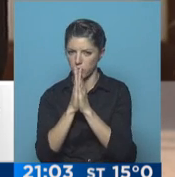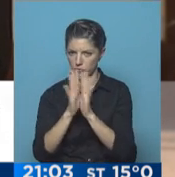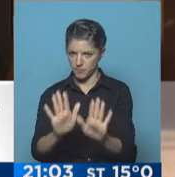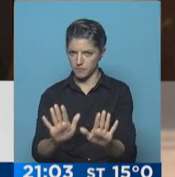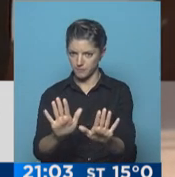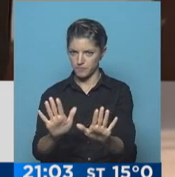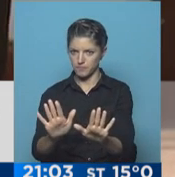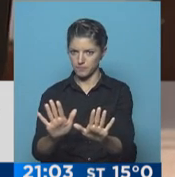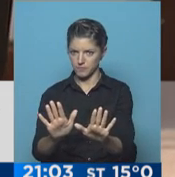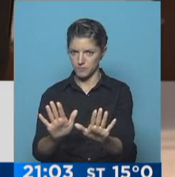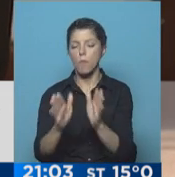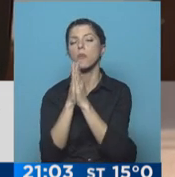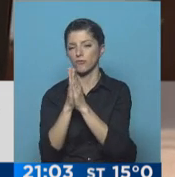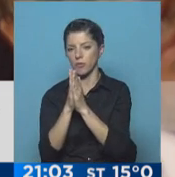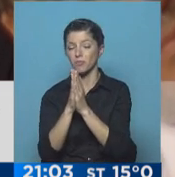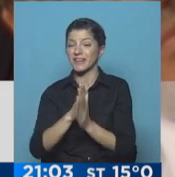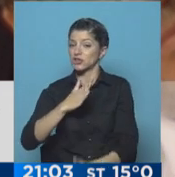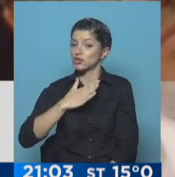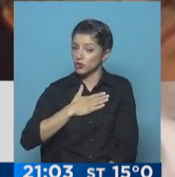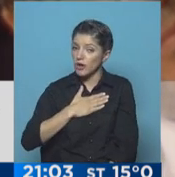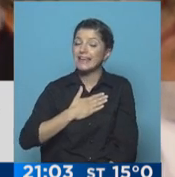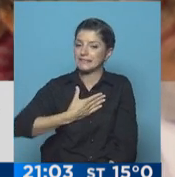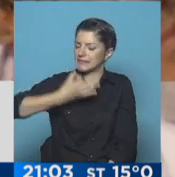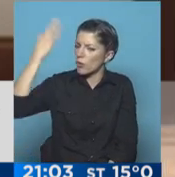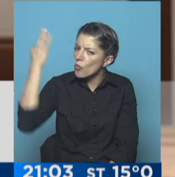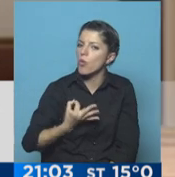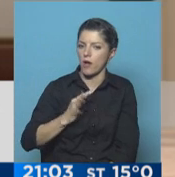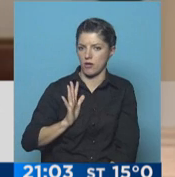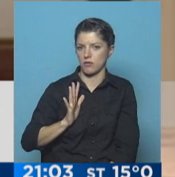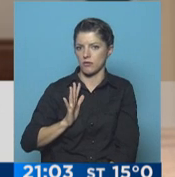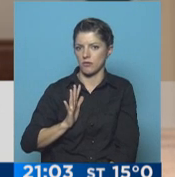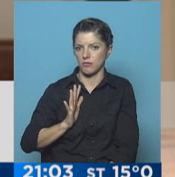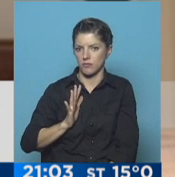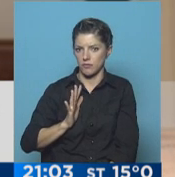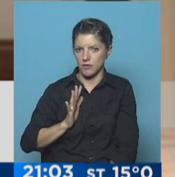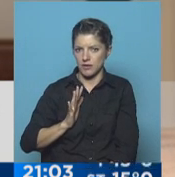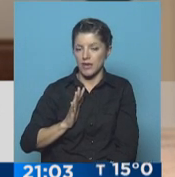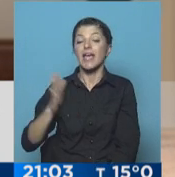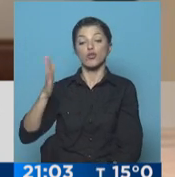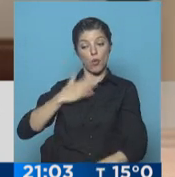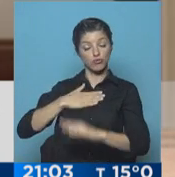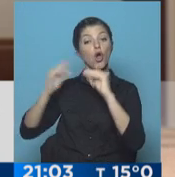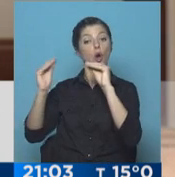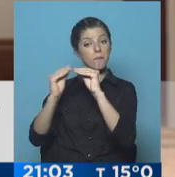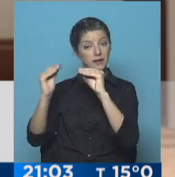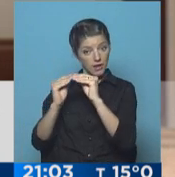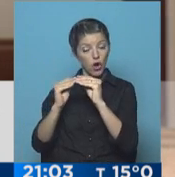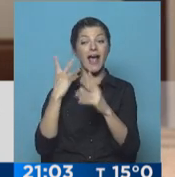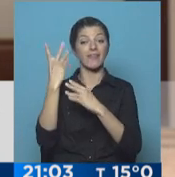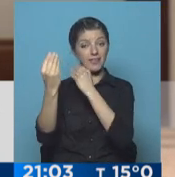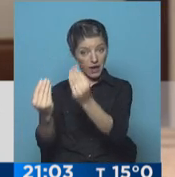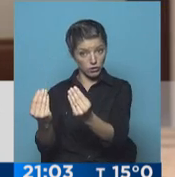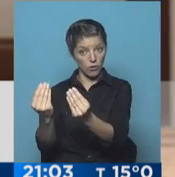por favor, porque yo estoy absolutamente convencida de que los compañeros que llevamos